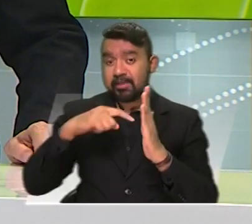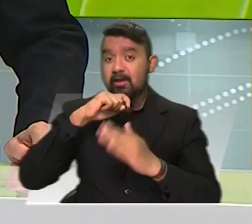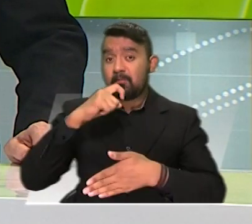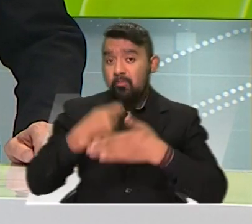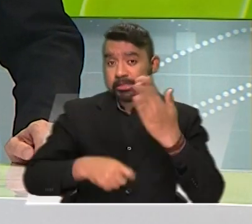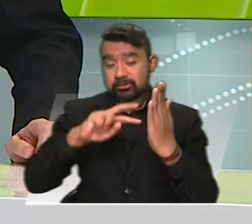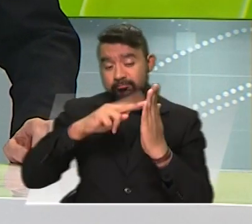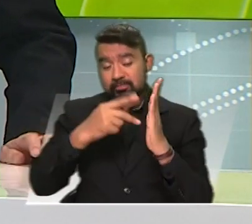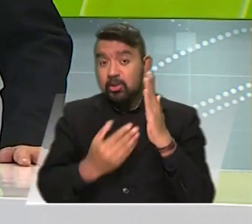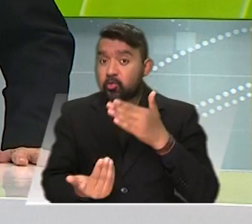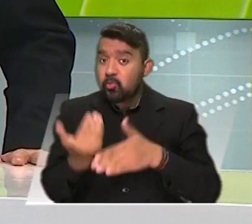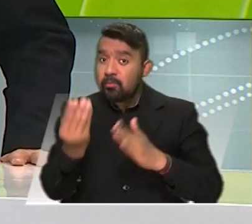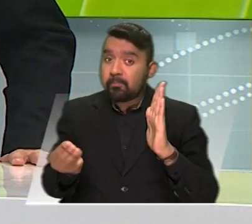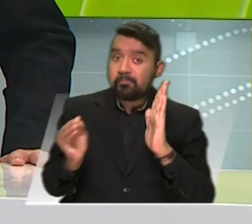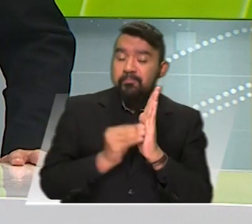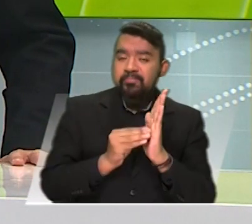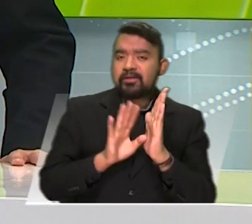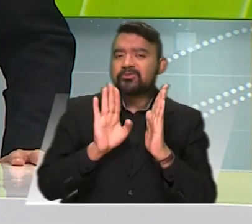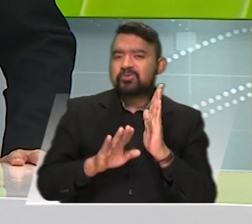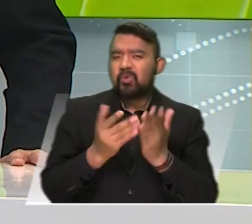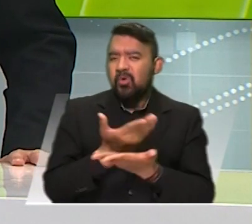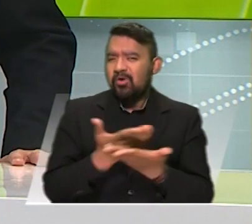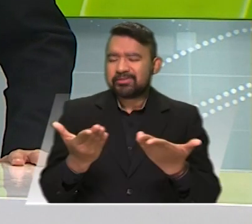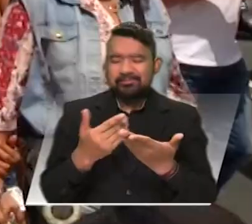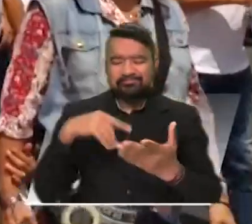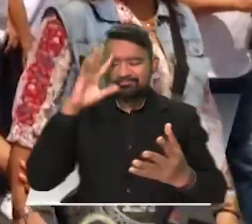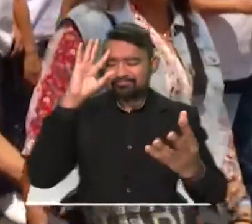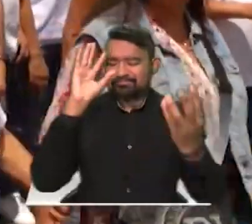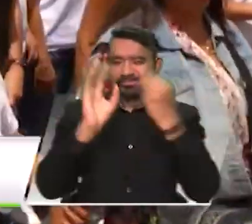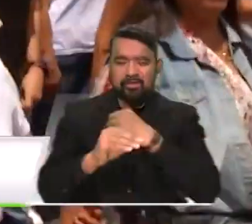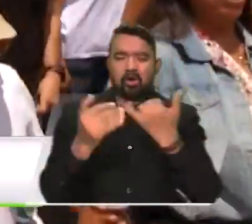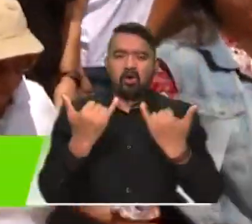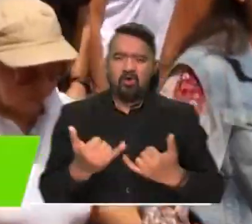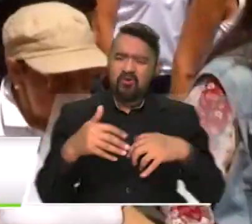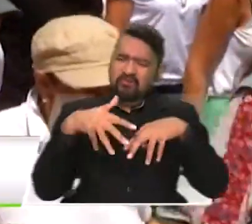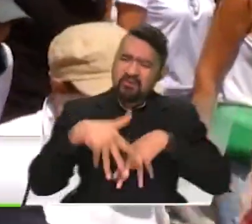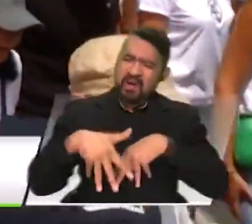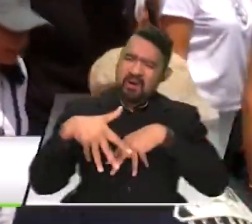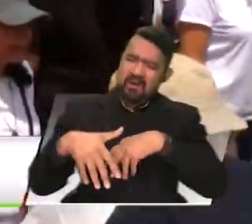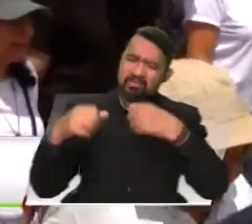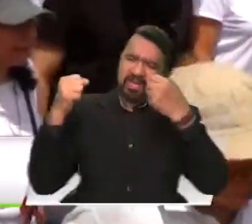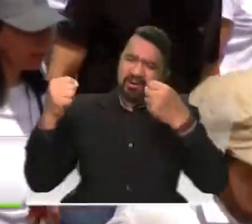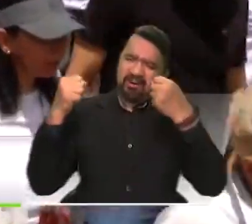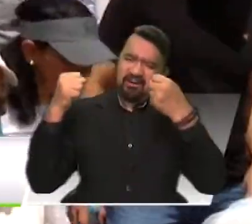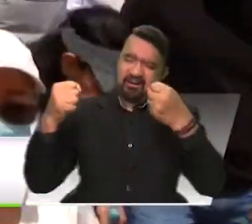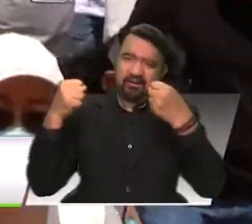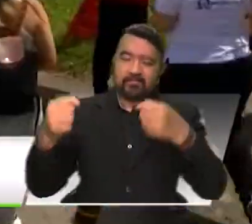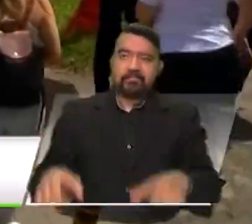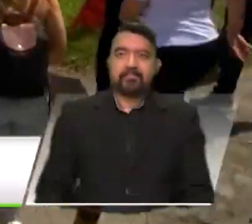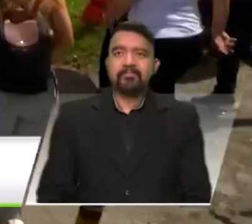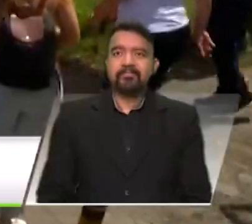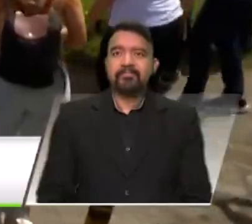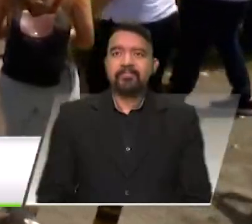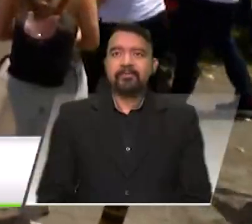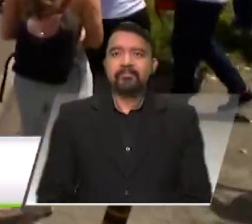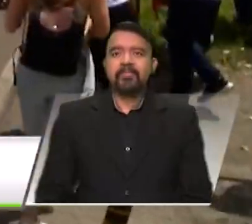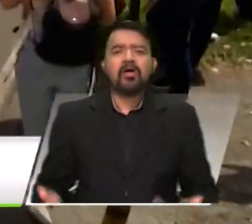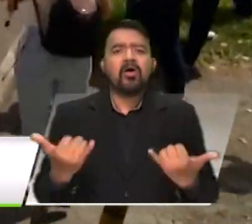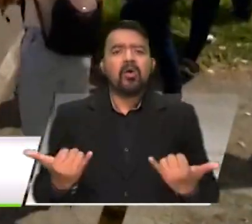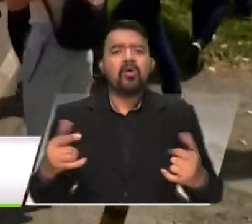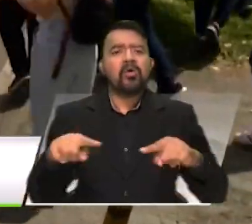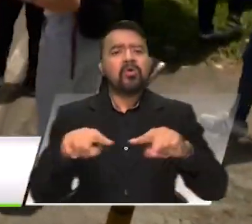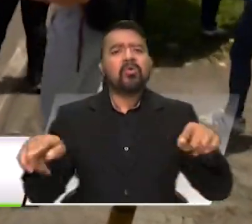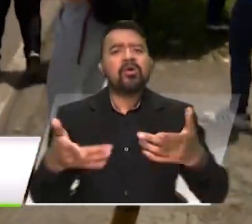por iniciativa del actual gobierno nacional. Los manifestantes se concentraron en la estación Estadio